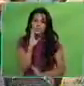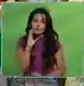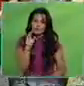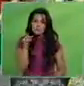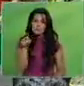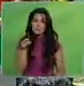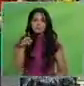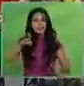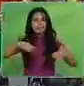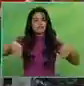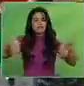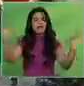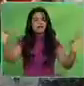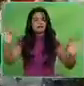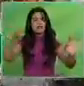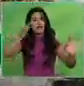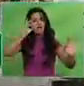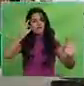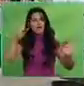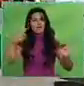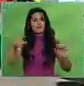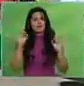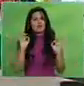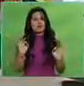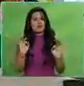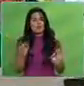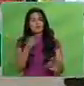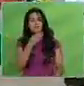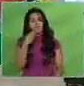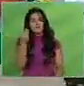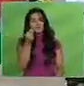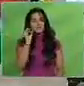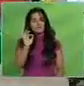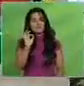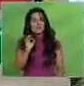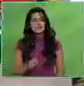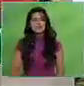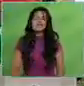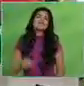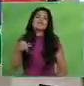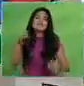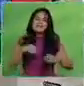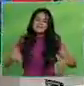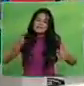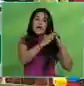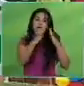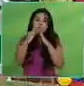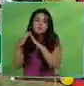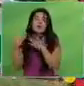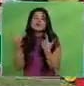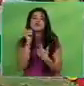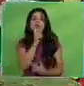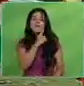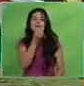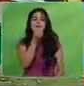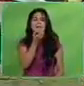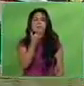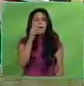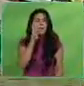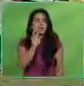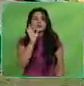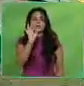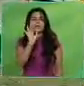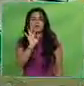café, tierra cafetalera. La tierra donde nació Eutimio Rivas. Y